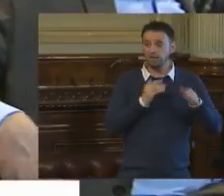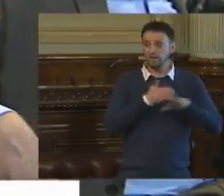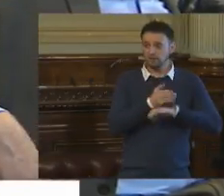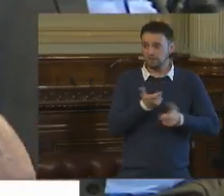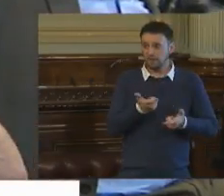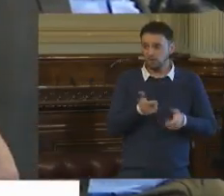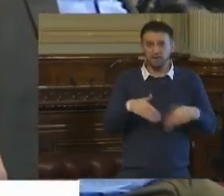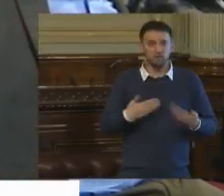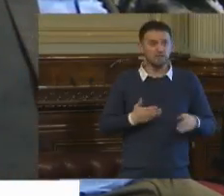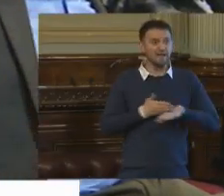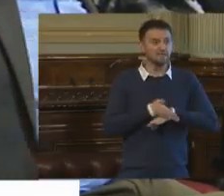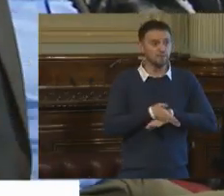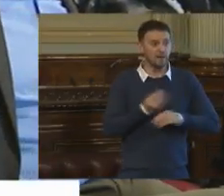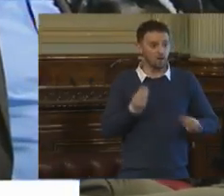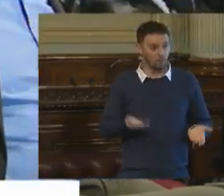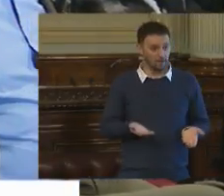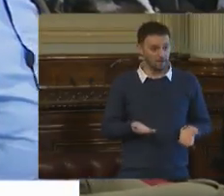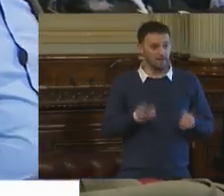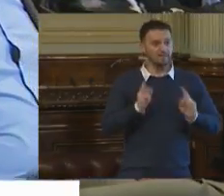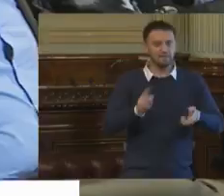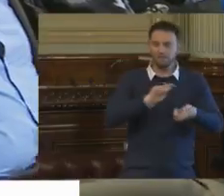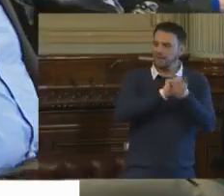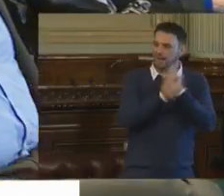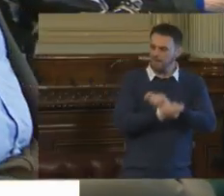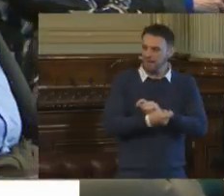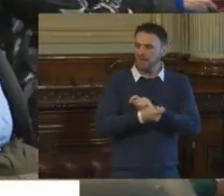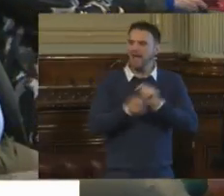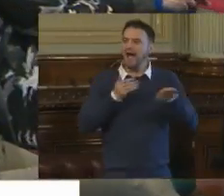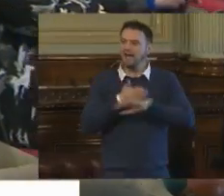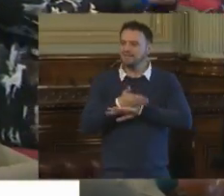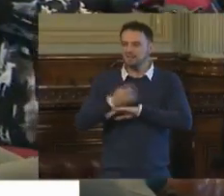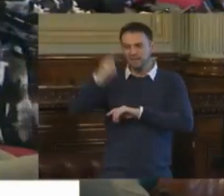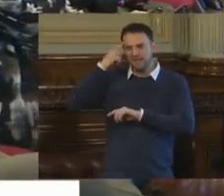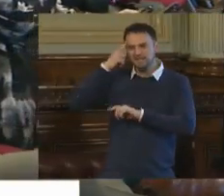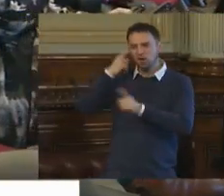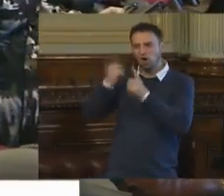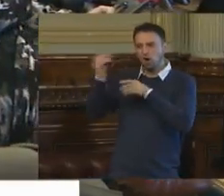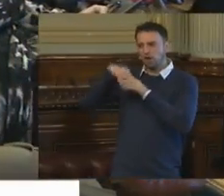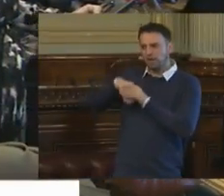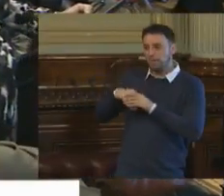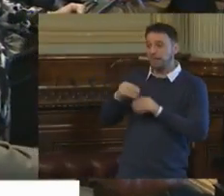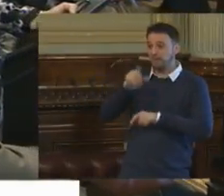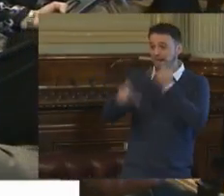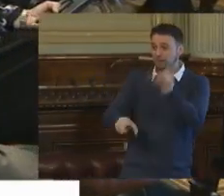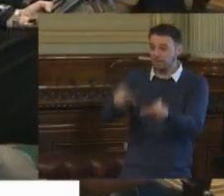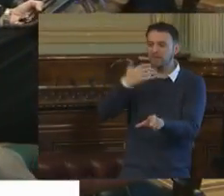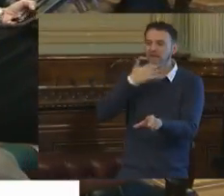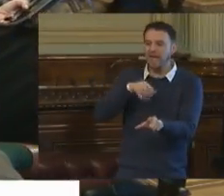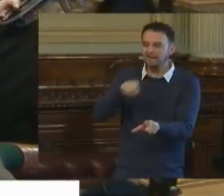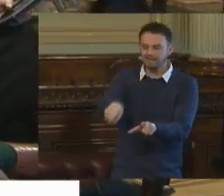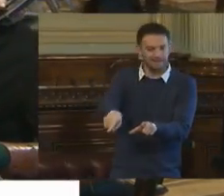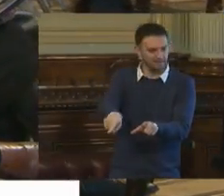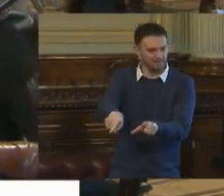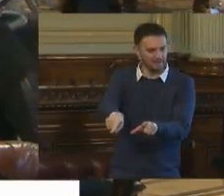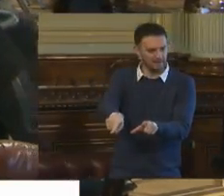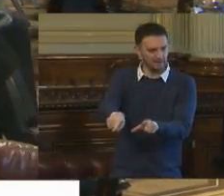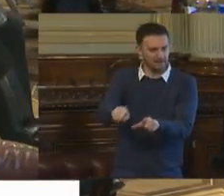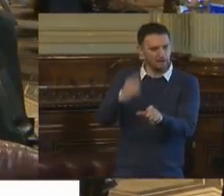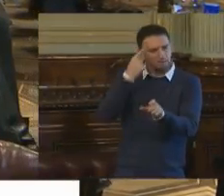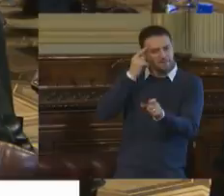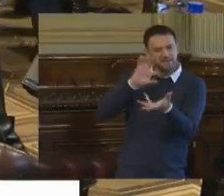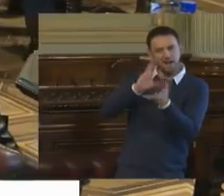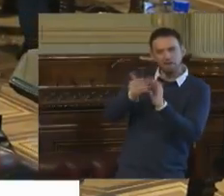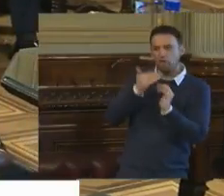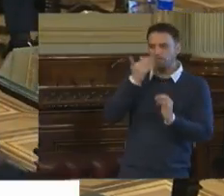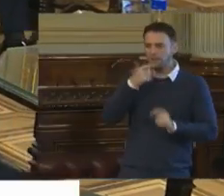y también tengo que adoptar medidas de accesibilidad cognitiva para que los contenidos sean comprensibles por todas las personas